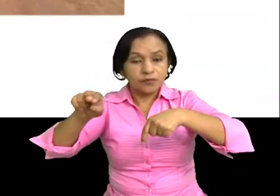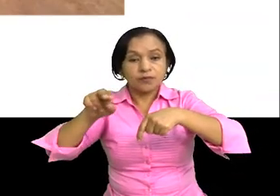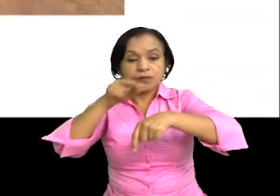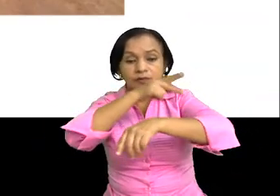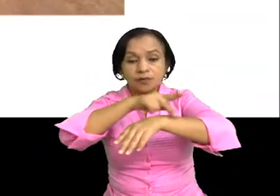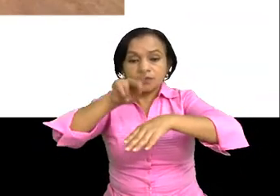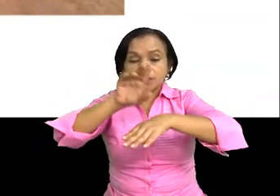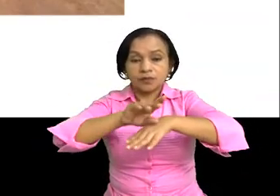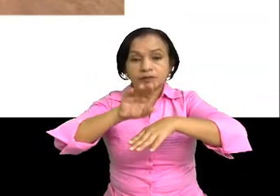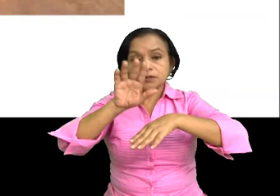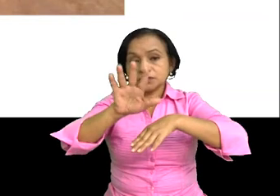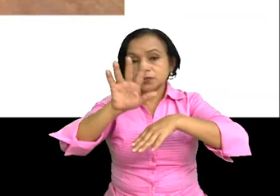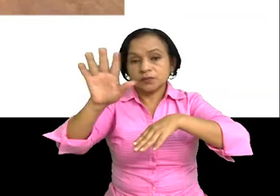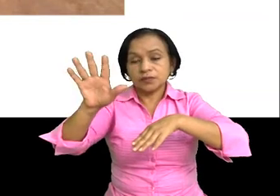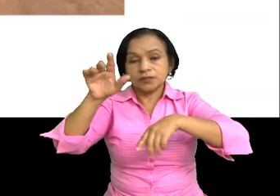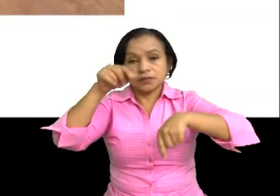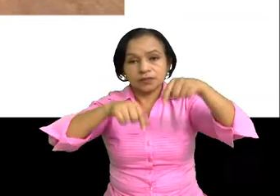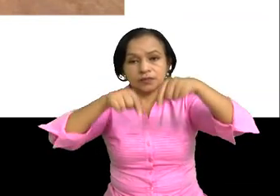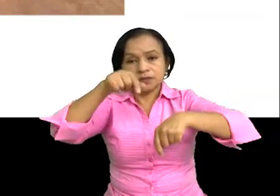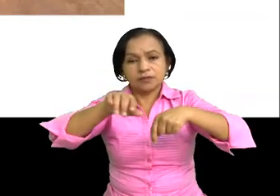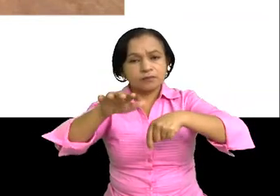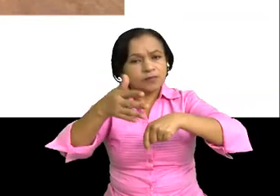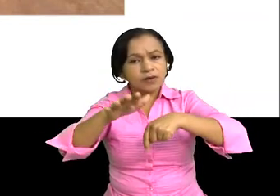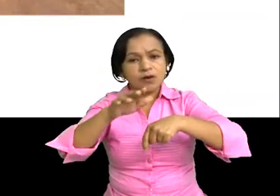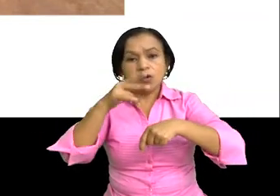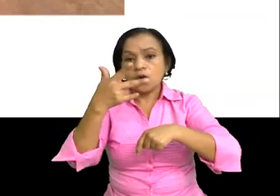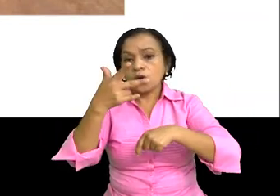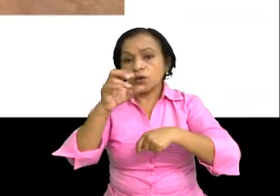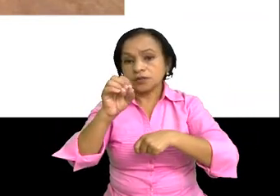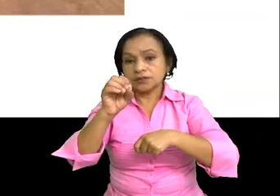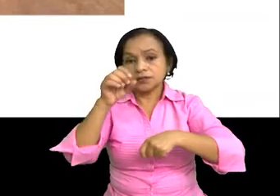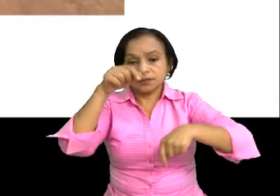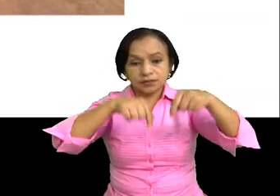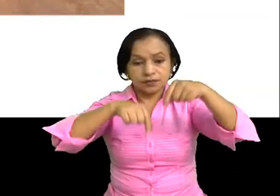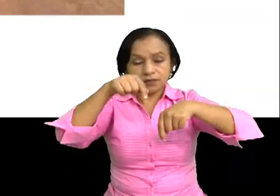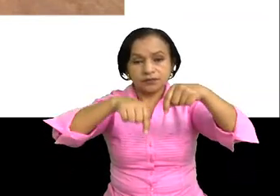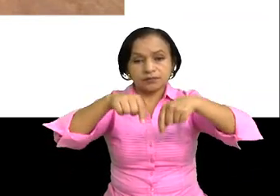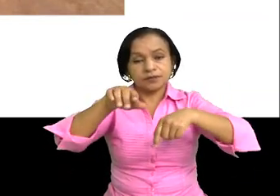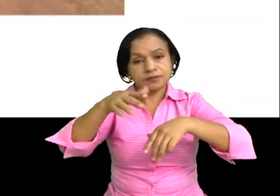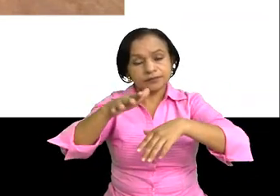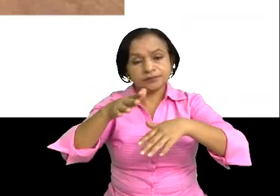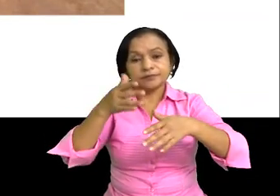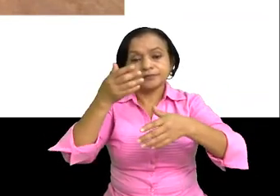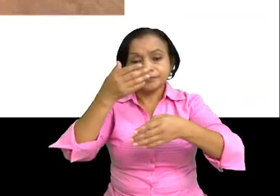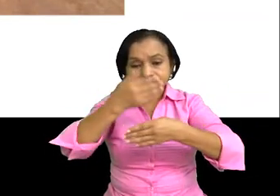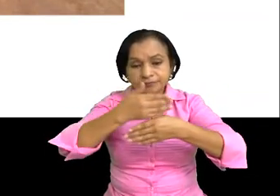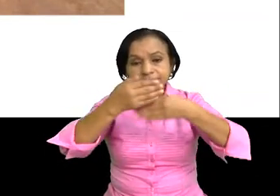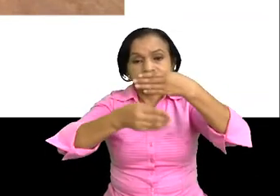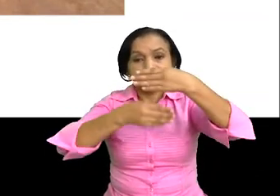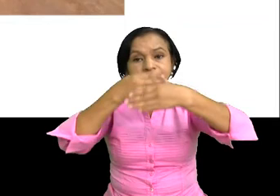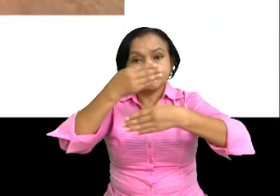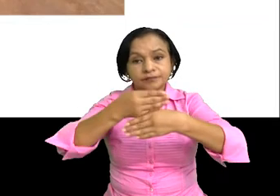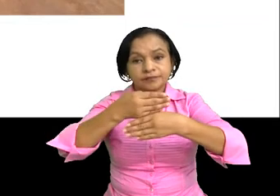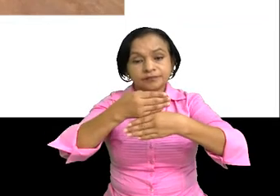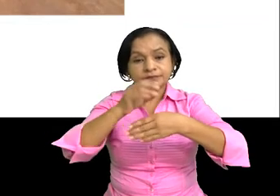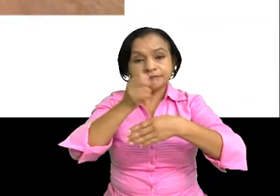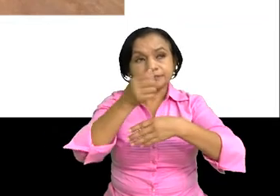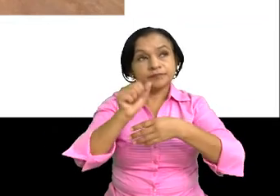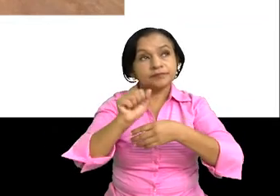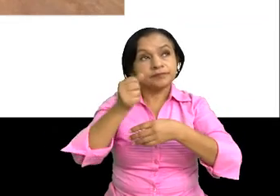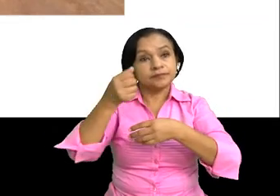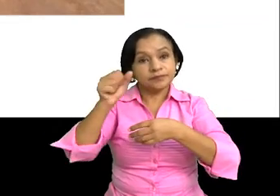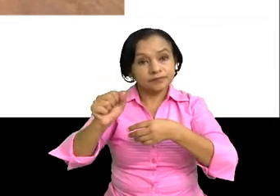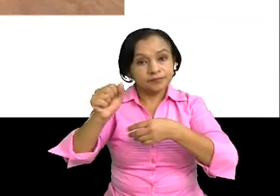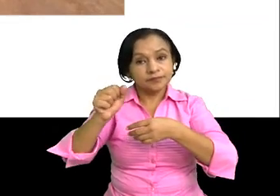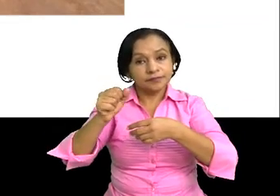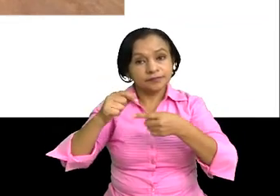25 kilómetros, son casi 80 kilómetros en total lo que reparamos, desde Sasa,